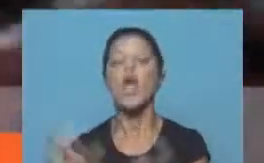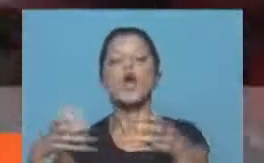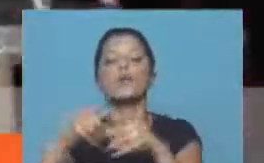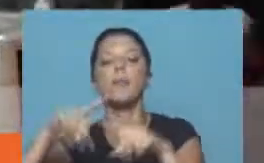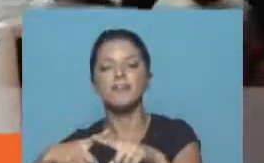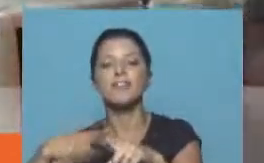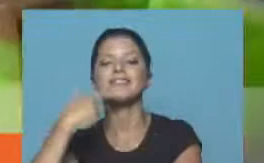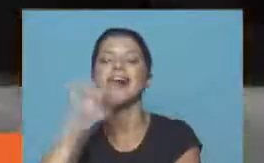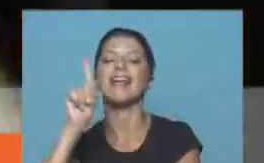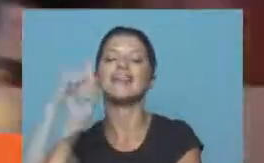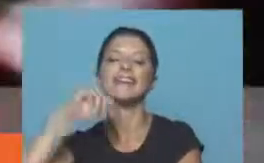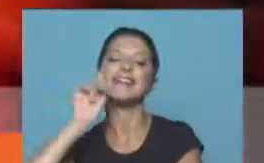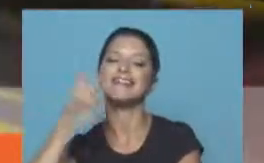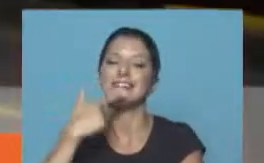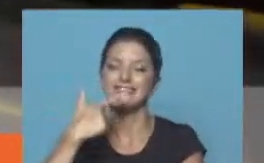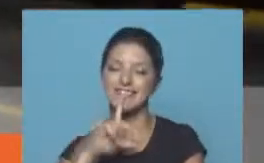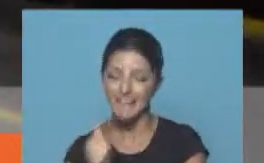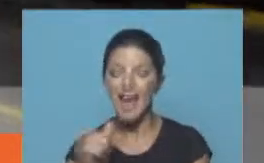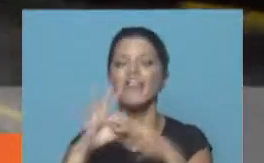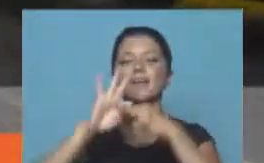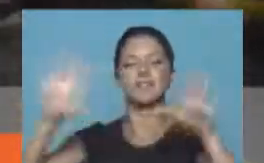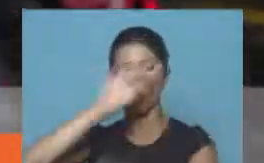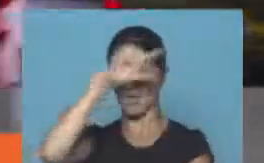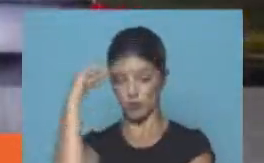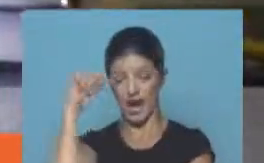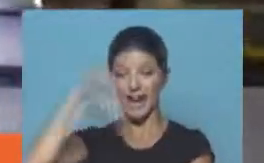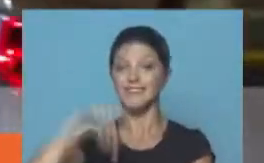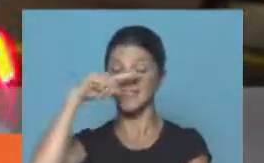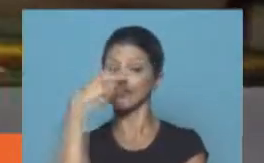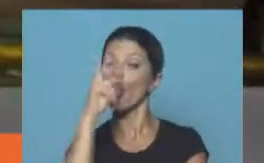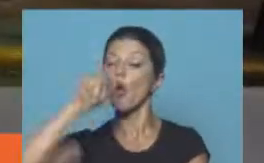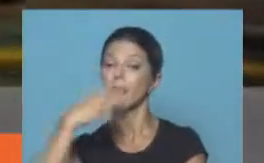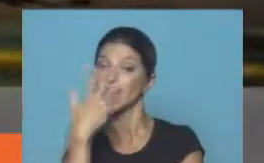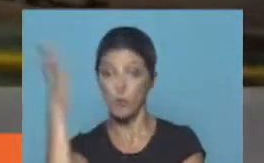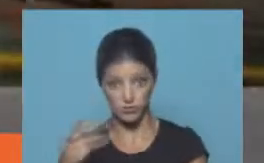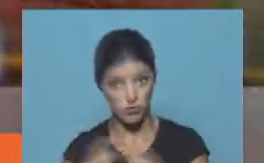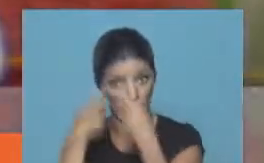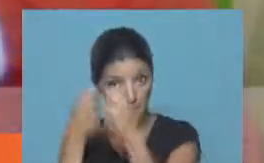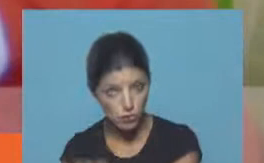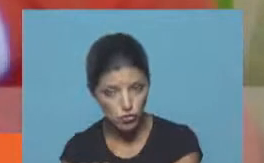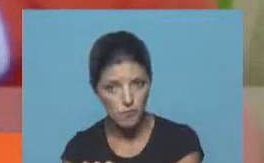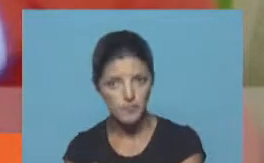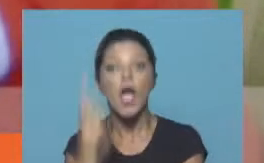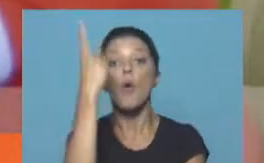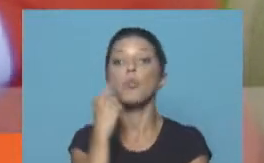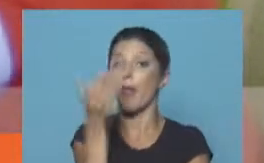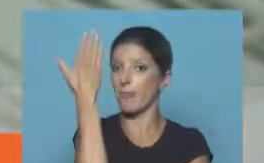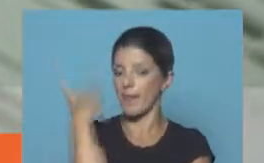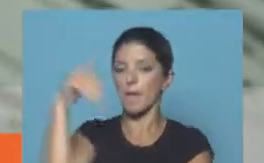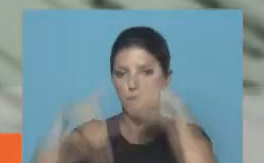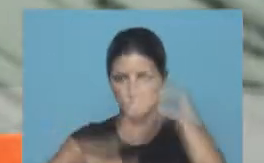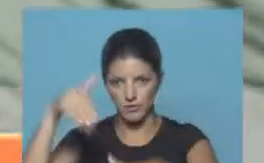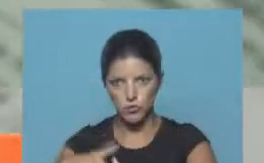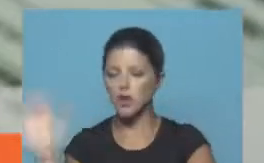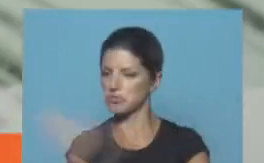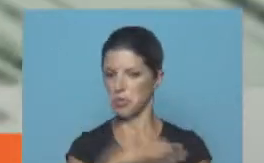Liberación Nacional, versión 2016, se alzó con el 72,5% de los votos en una jornada electoral que se desarrolló